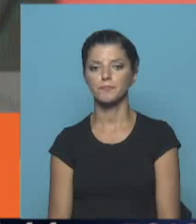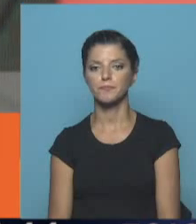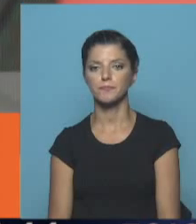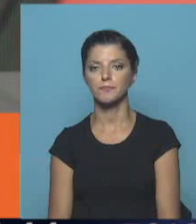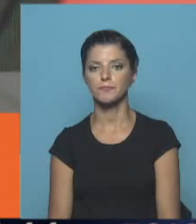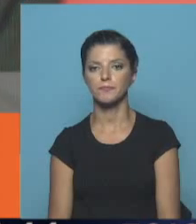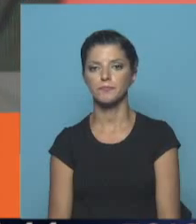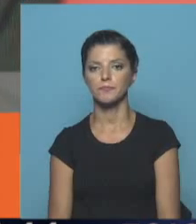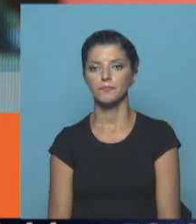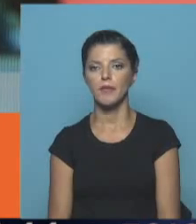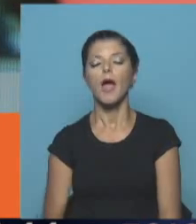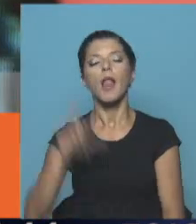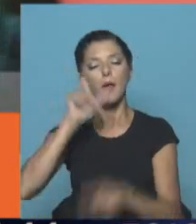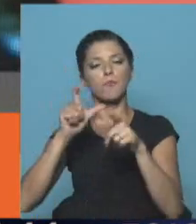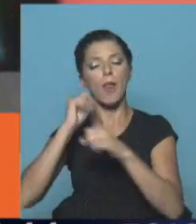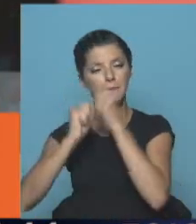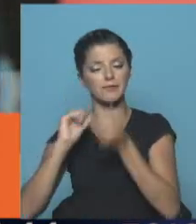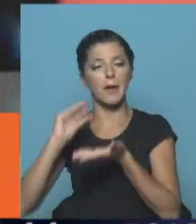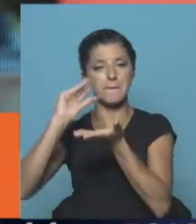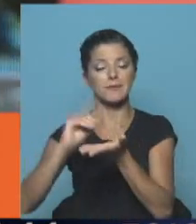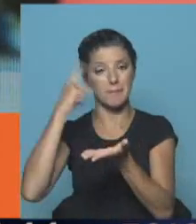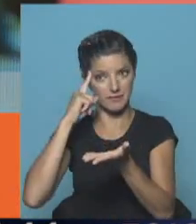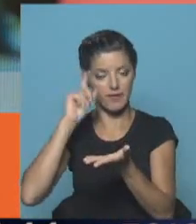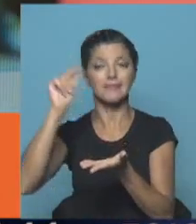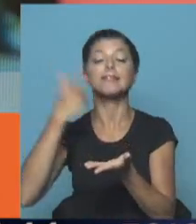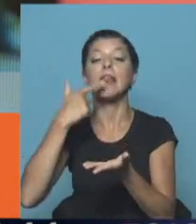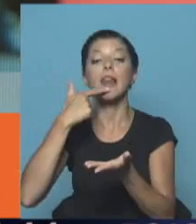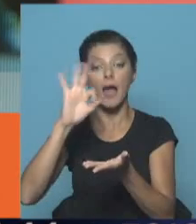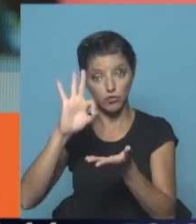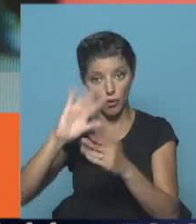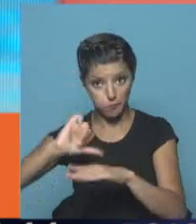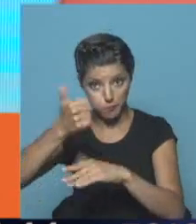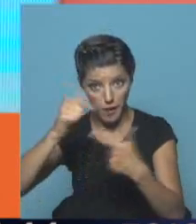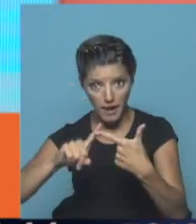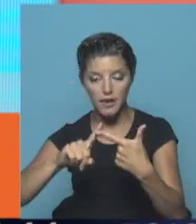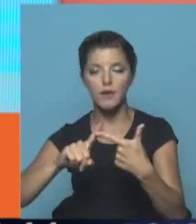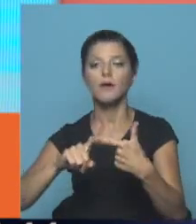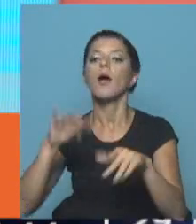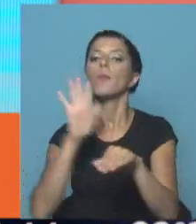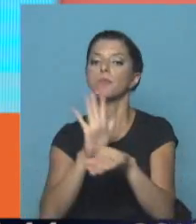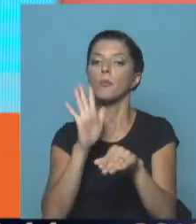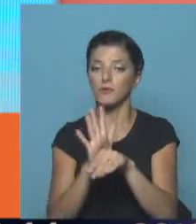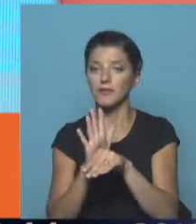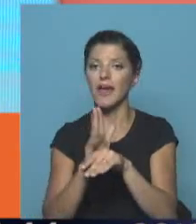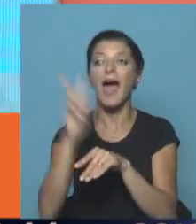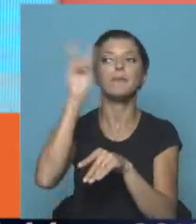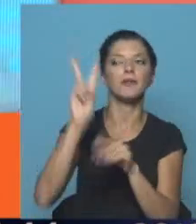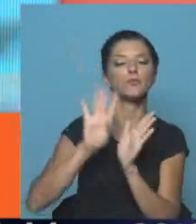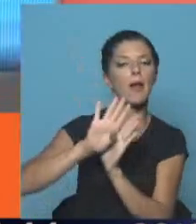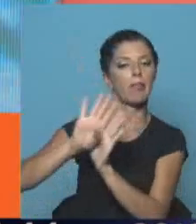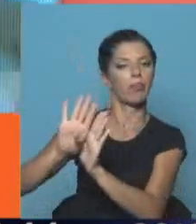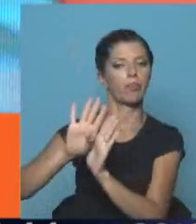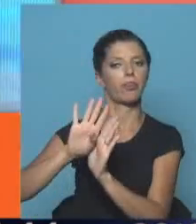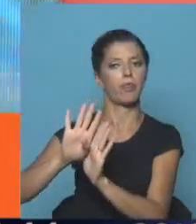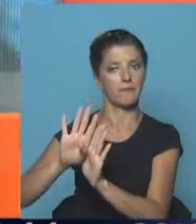inversores ven que una llegada de Lasso al poder significaría en algún sentido también aislar un poquito más a Venezuela, ¿sí?